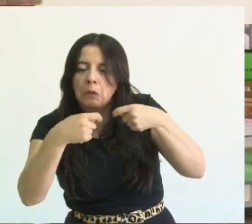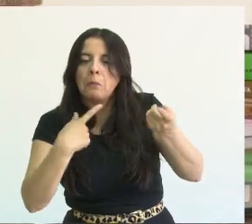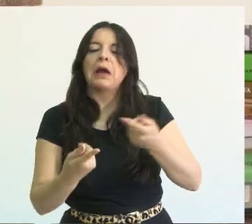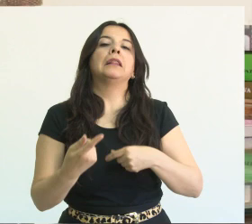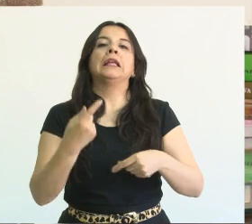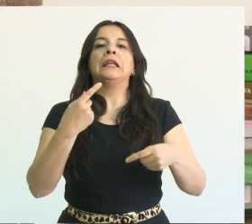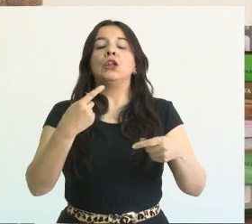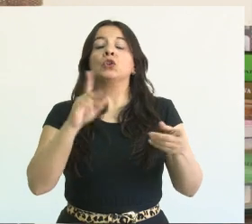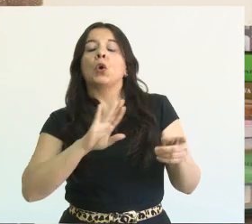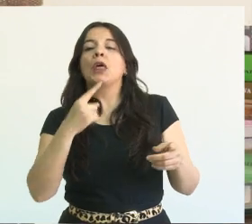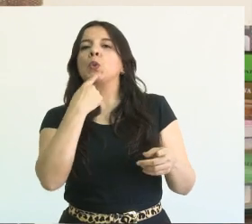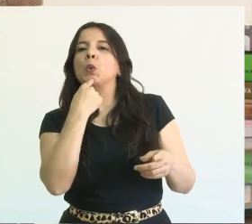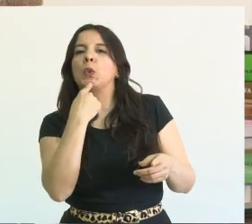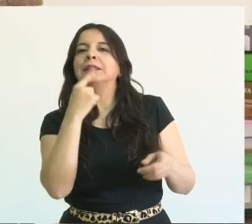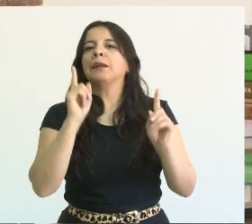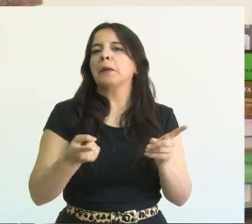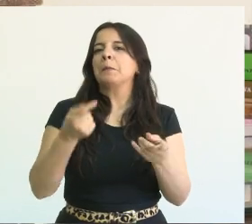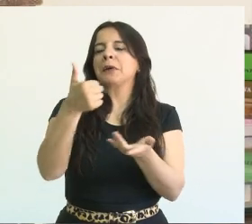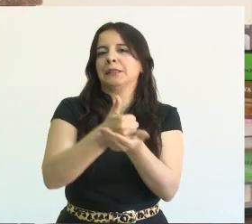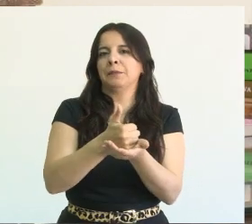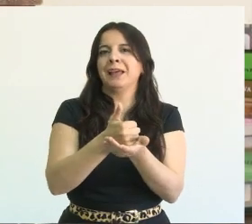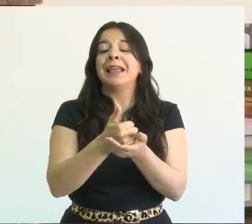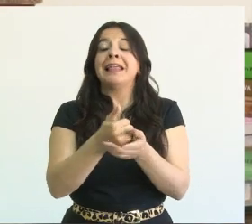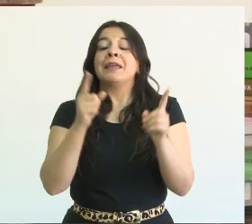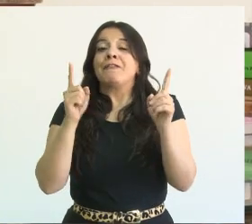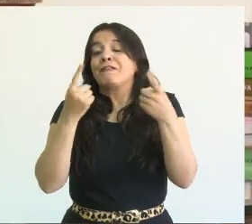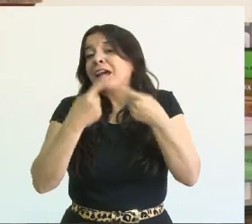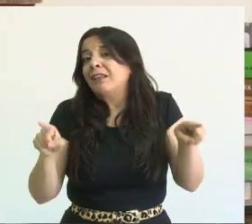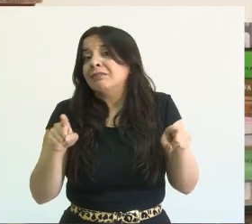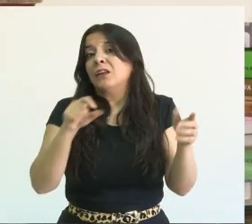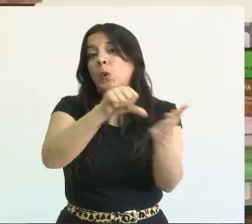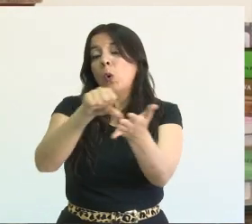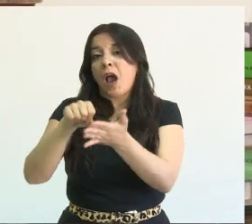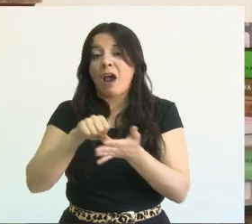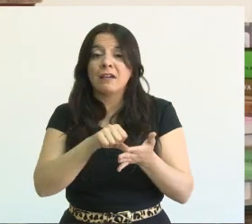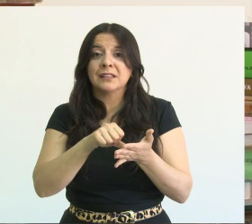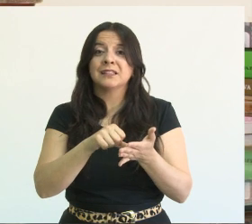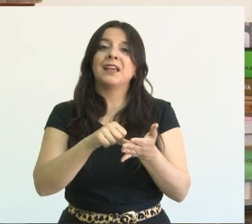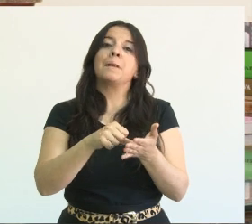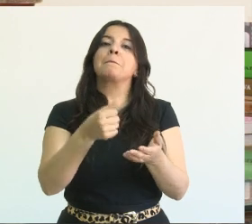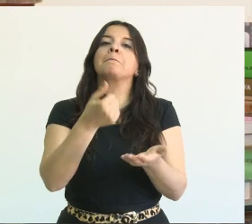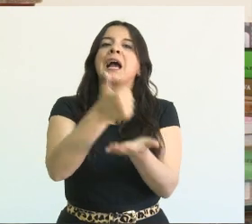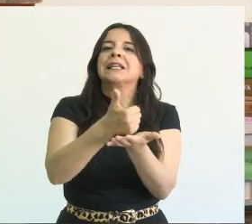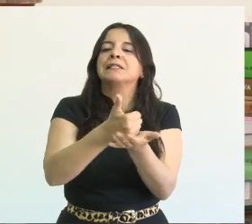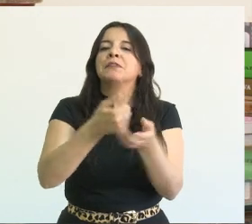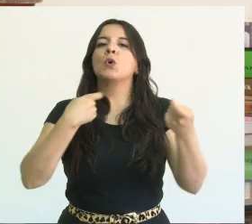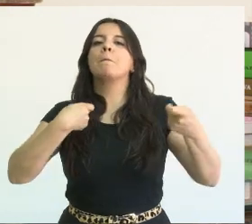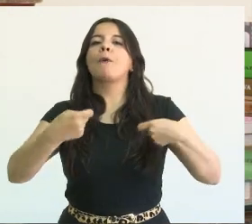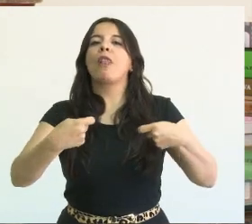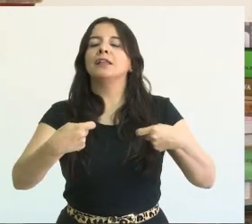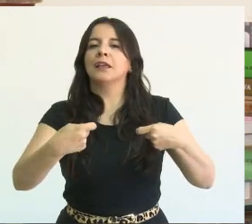inquietudes, participar, y los distintos espacios en cada una de las escuelas e incluso en la facultad de